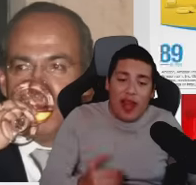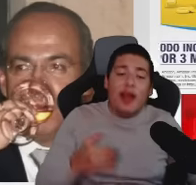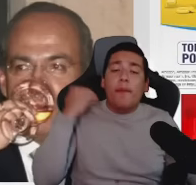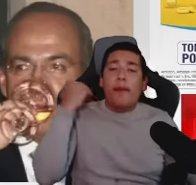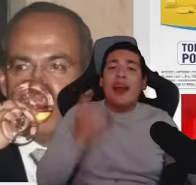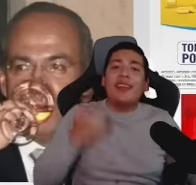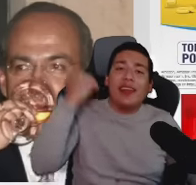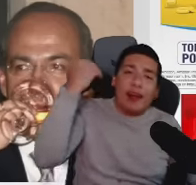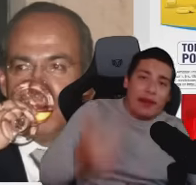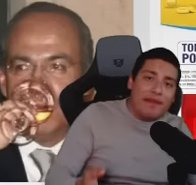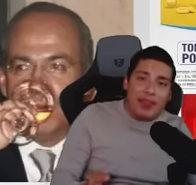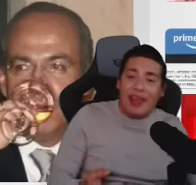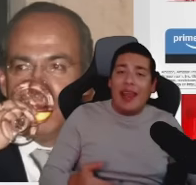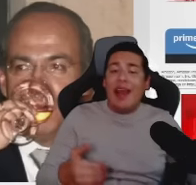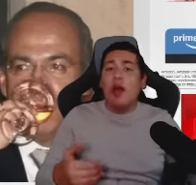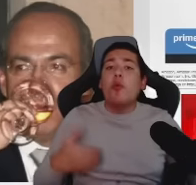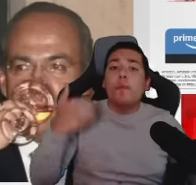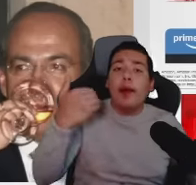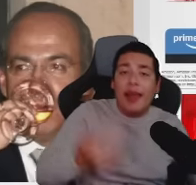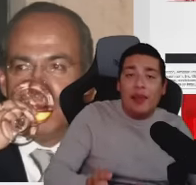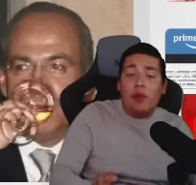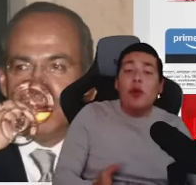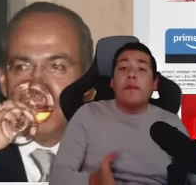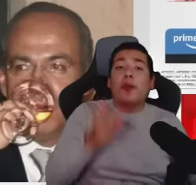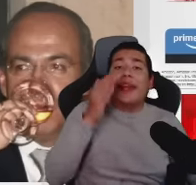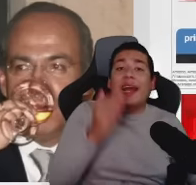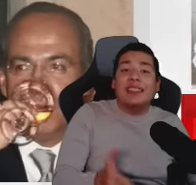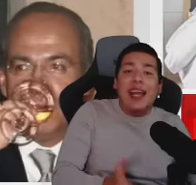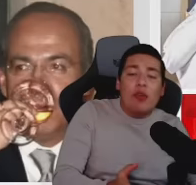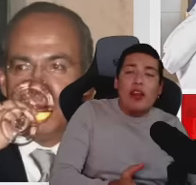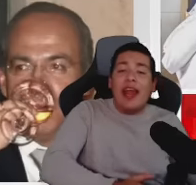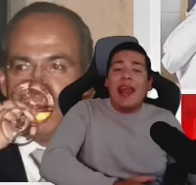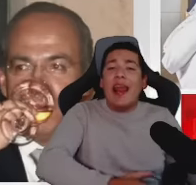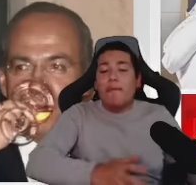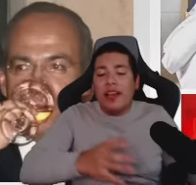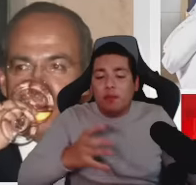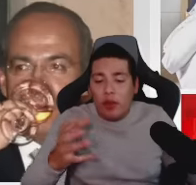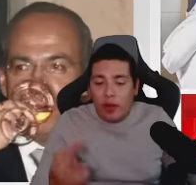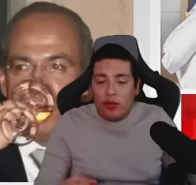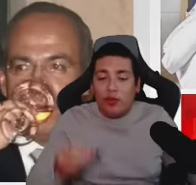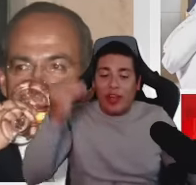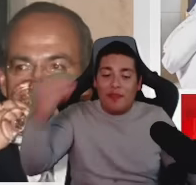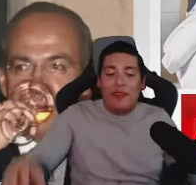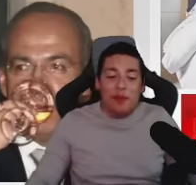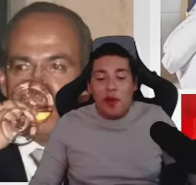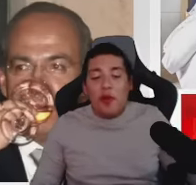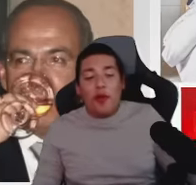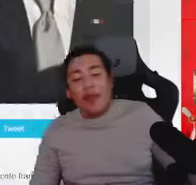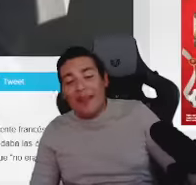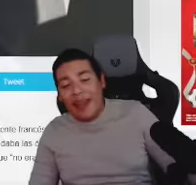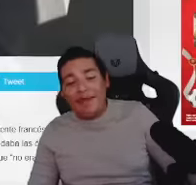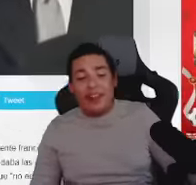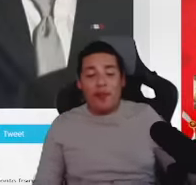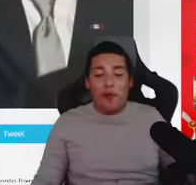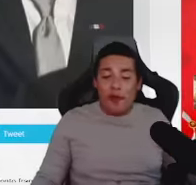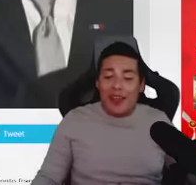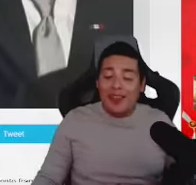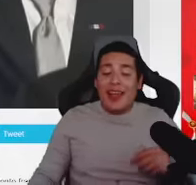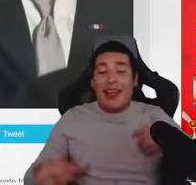luna prácticamente era un palero porque garcía luna era más poderoso que el mismo comandante